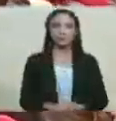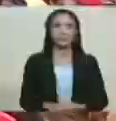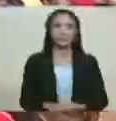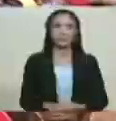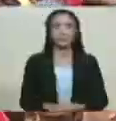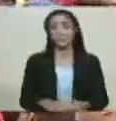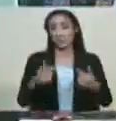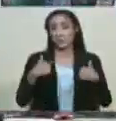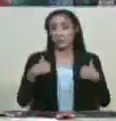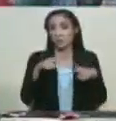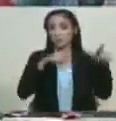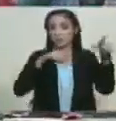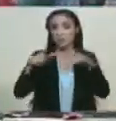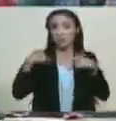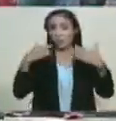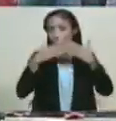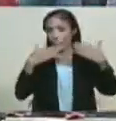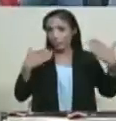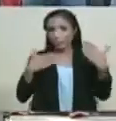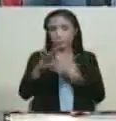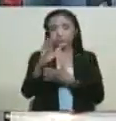y estoy dispuesto